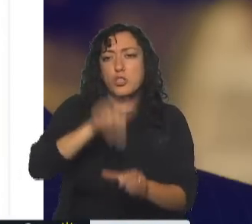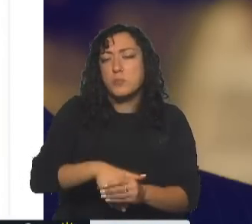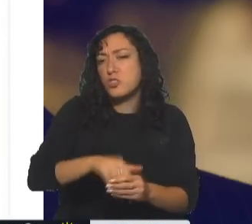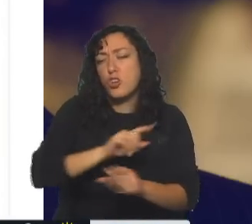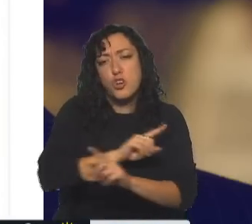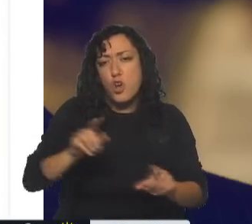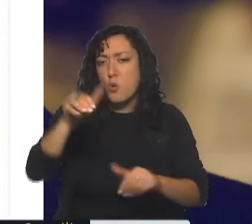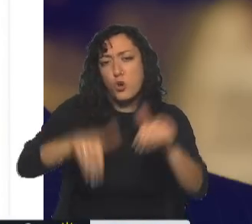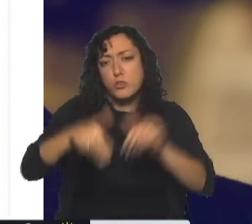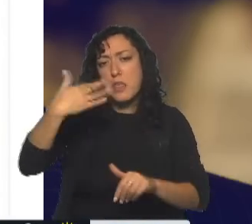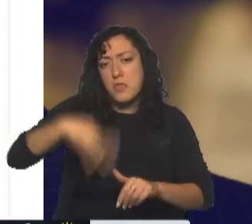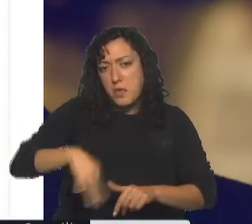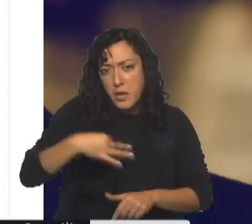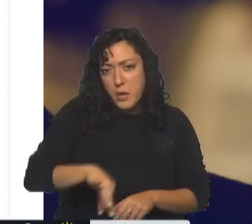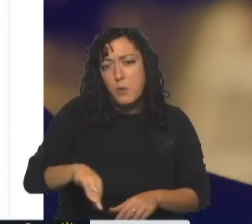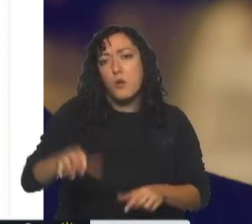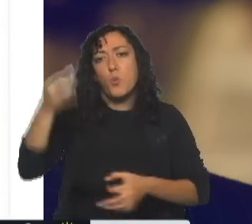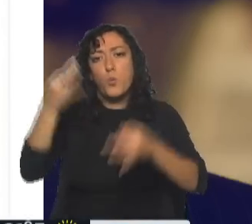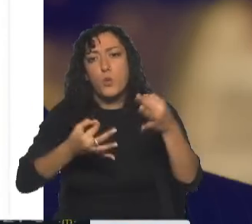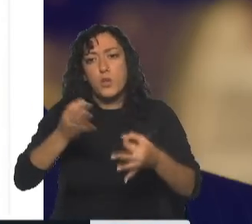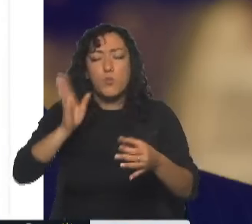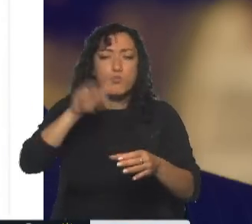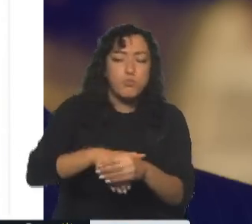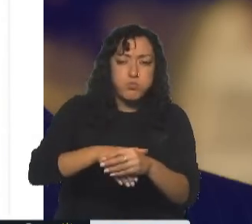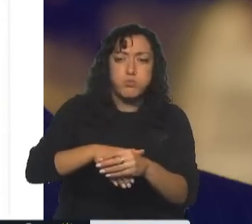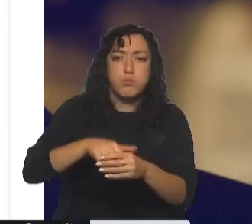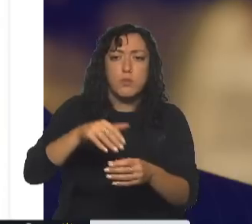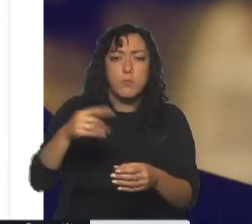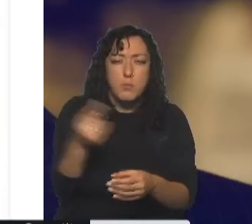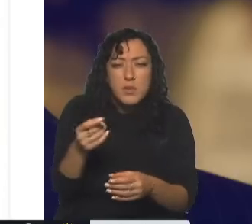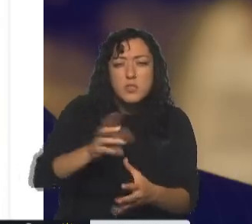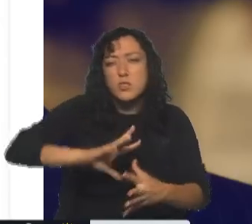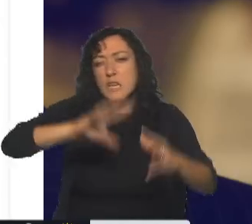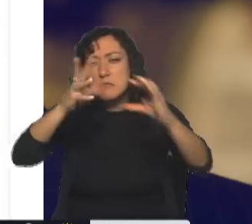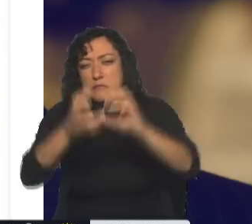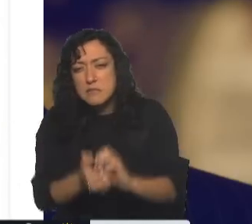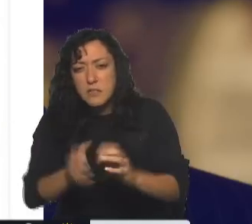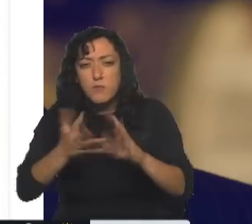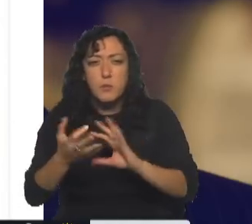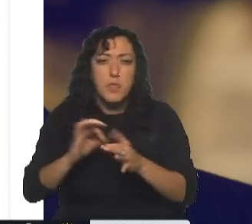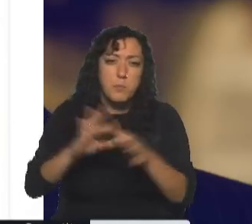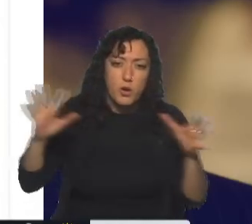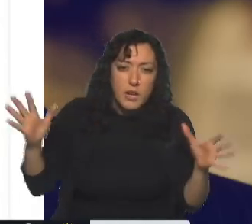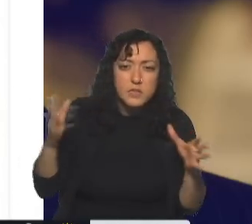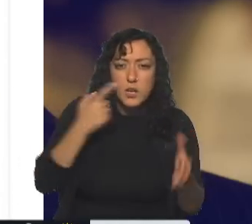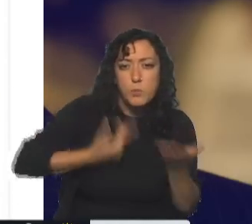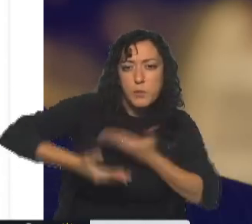tipo. La intromisión judicial en procesos electorales daña profundamente la conveniencia y la convivencia democrática y